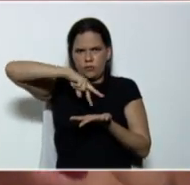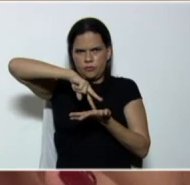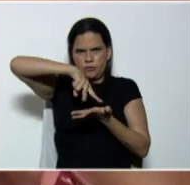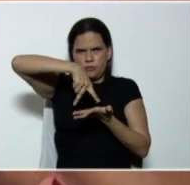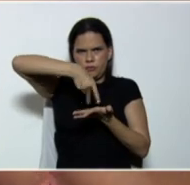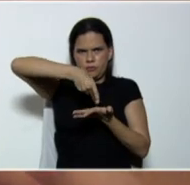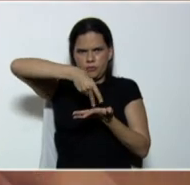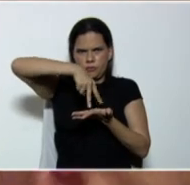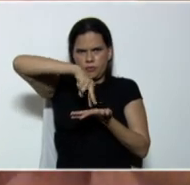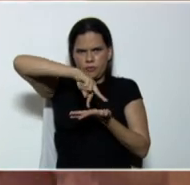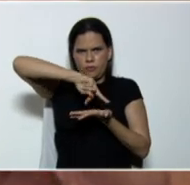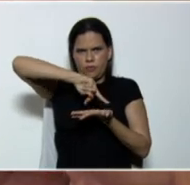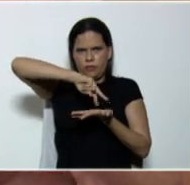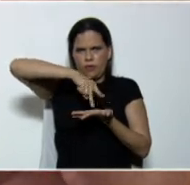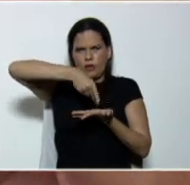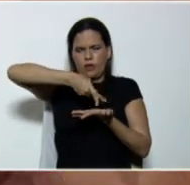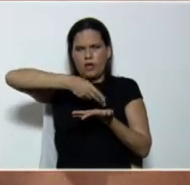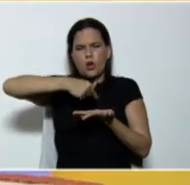la circunferencia.